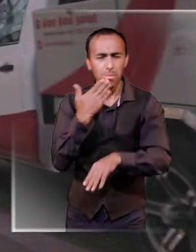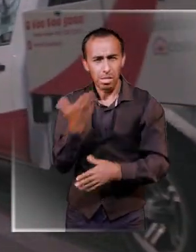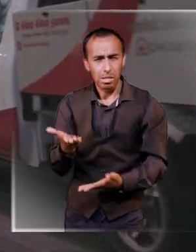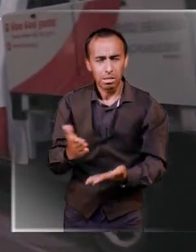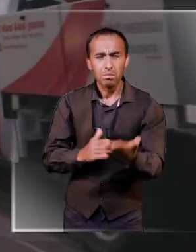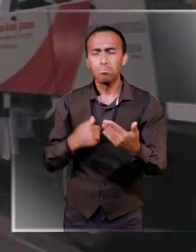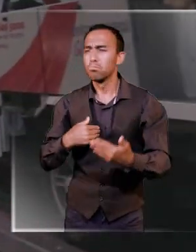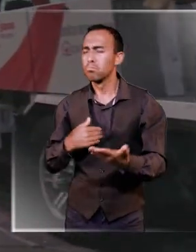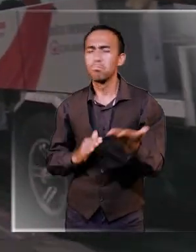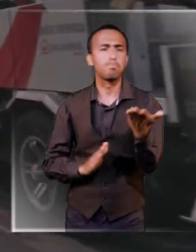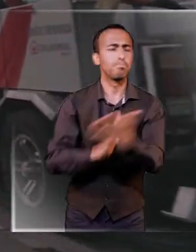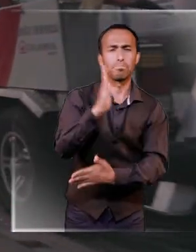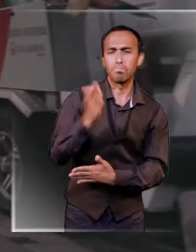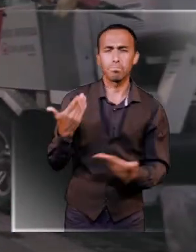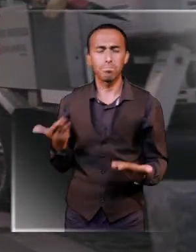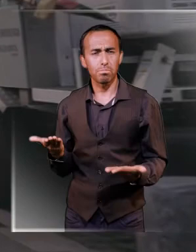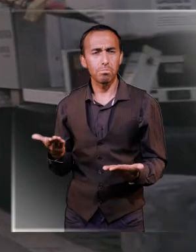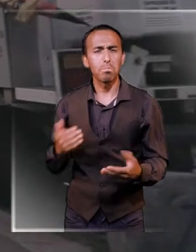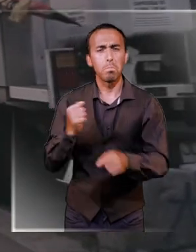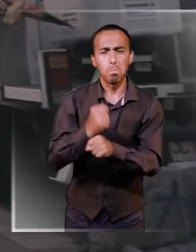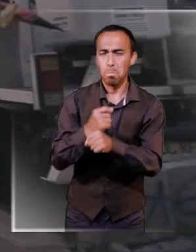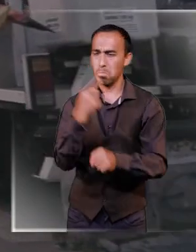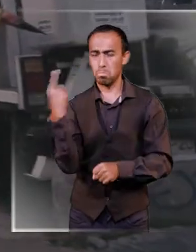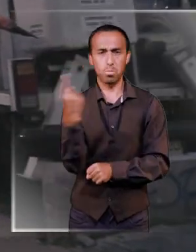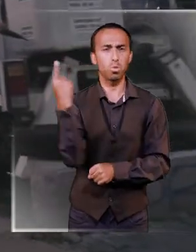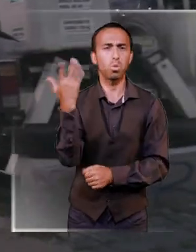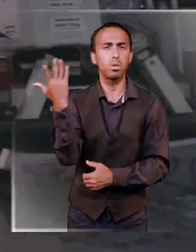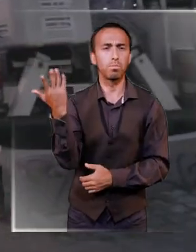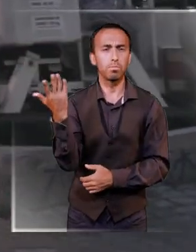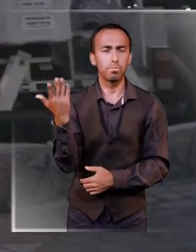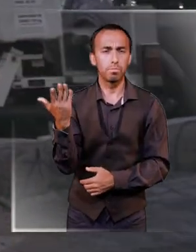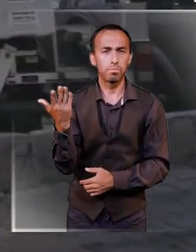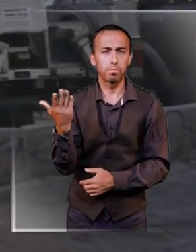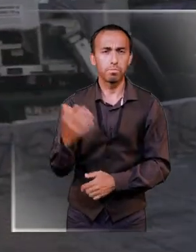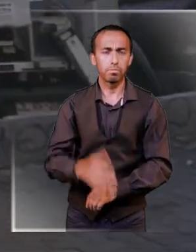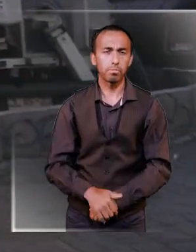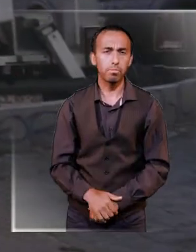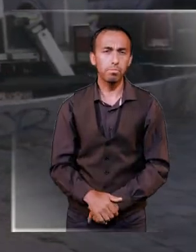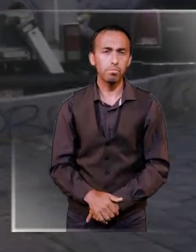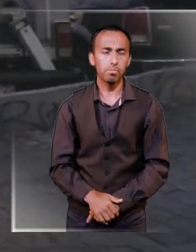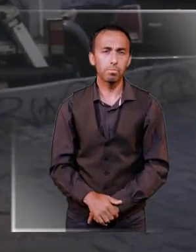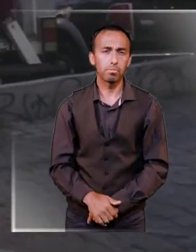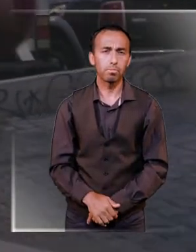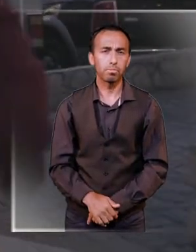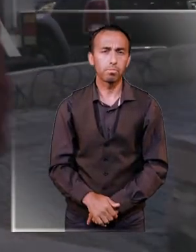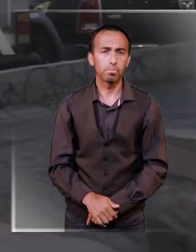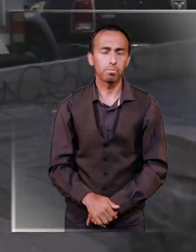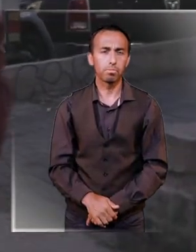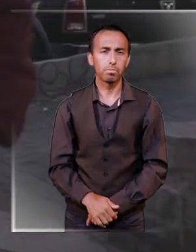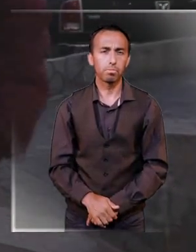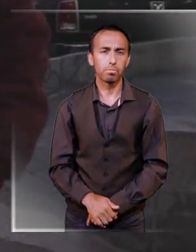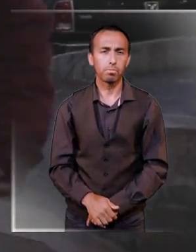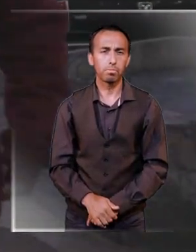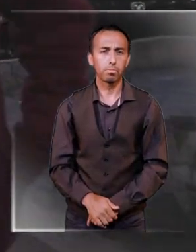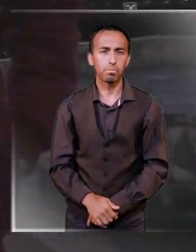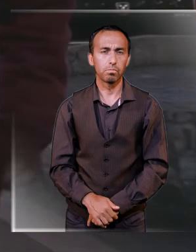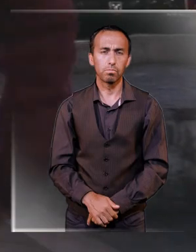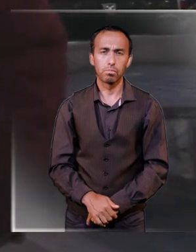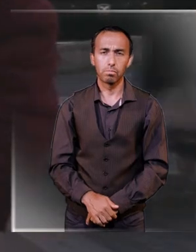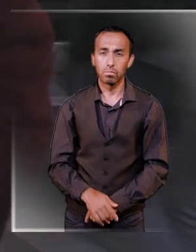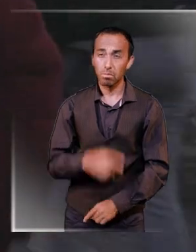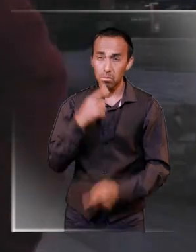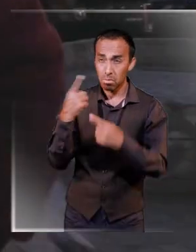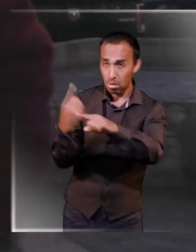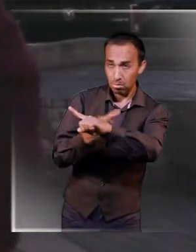decidí empezar a trabajar de manera independiente, que ese fue un desafío grande igual. Disminuir el sonido. ¿Viste que era, se sentía como